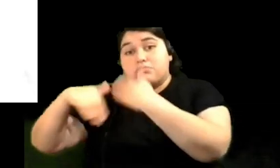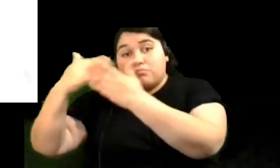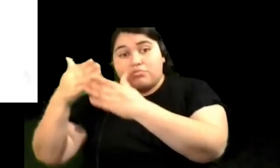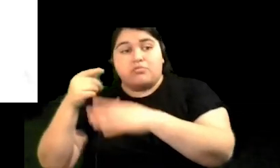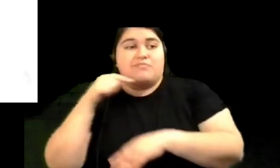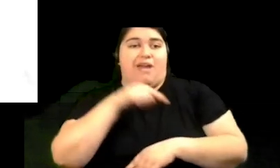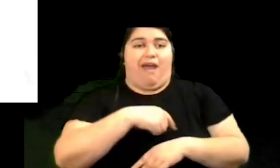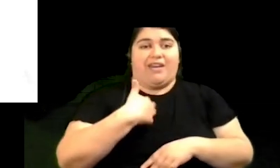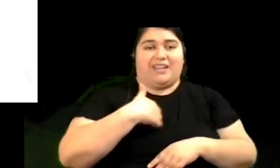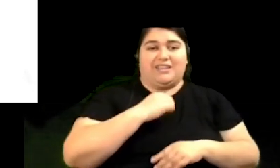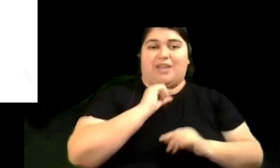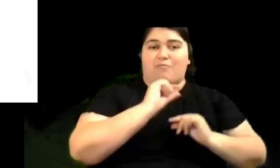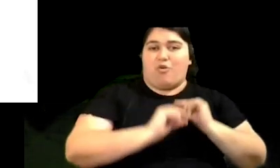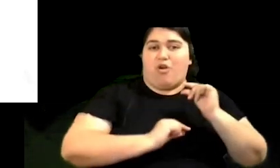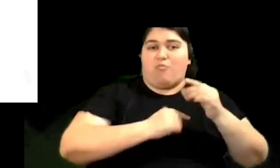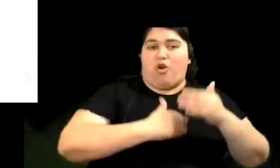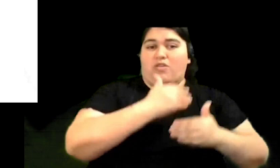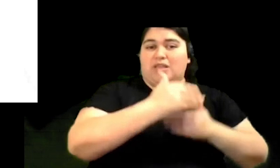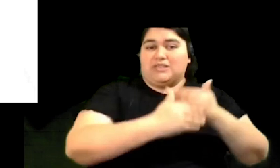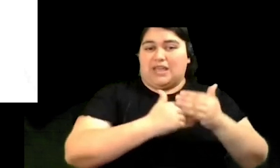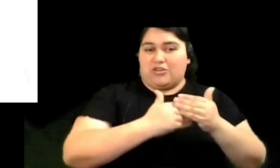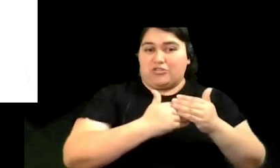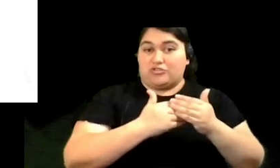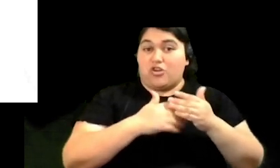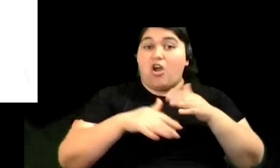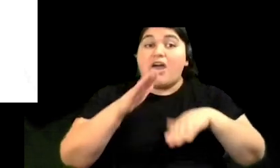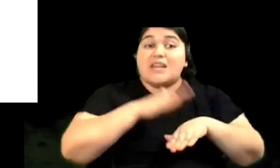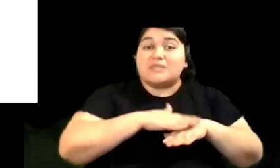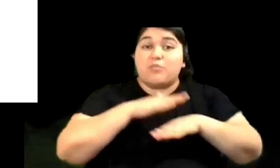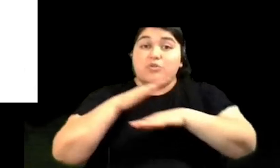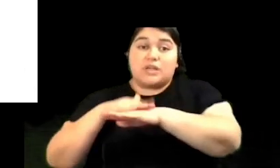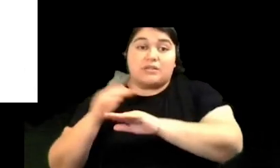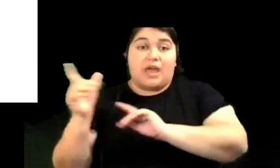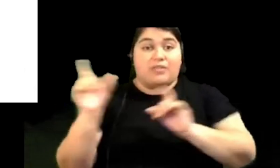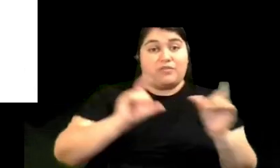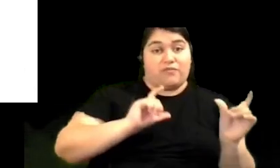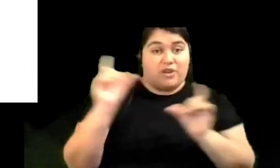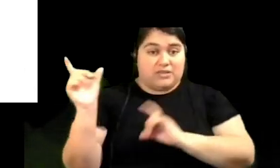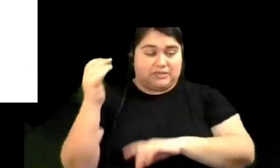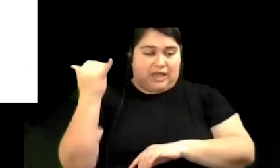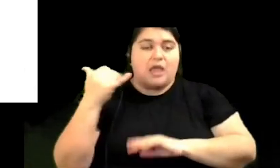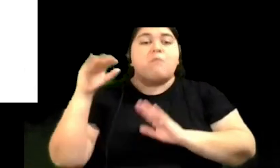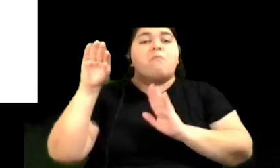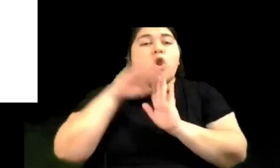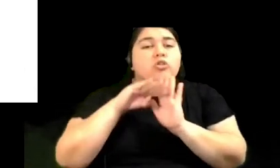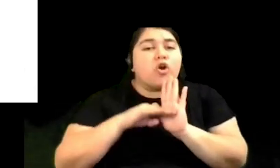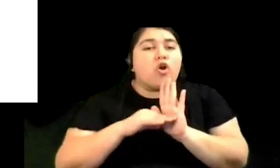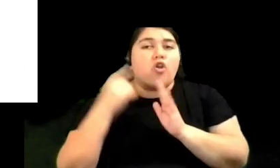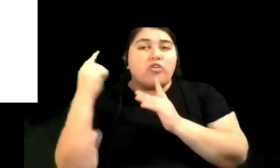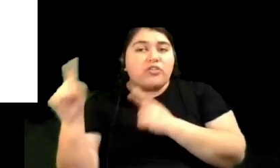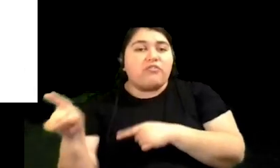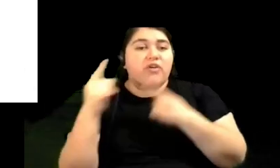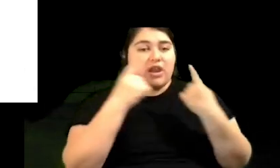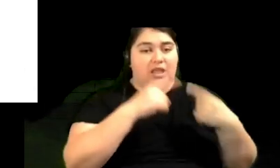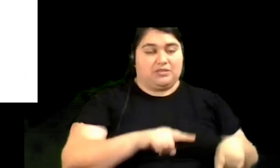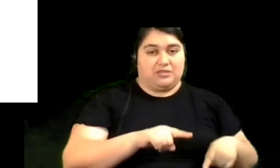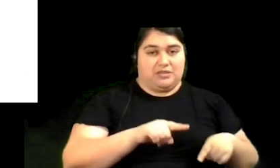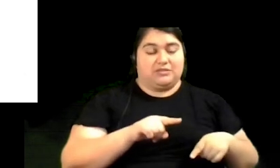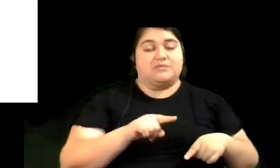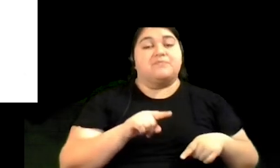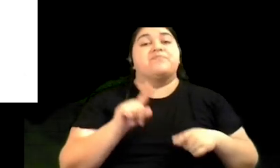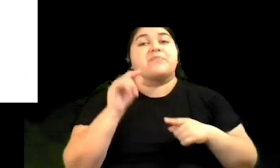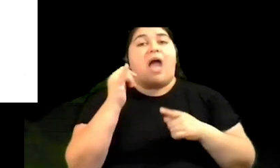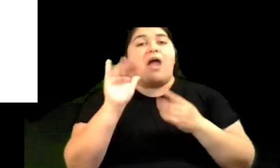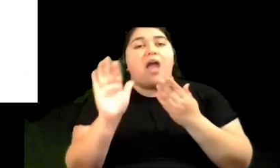desarrollo. ¿Está bien? Las responsabilidades son comunes, pero es diferenciada, por eso mismo el protocolo de Kioto tenía un anexo para países